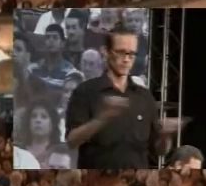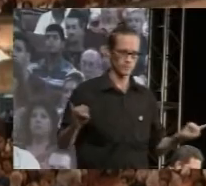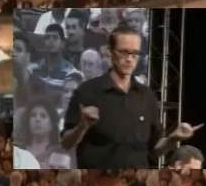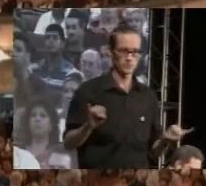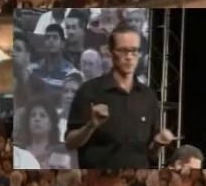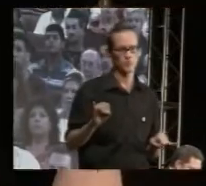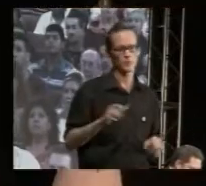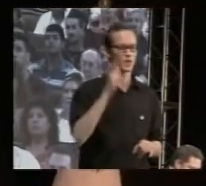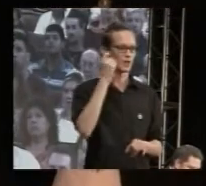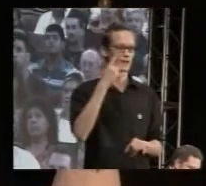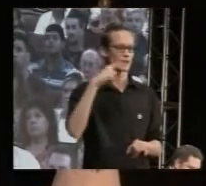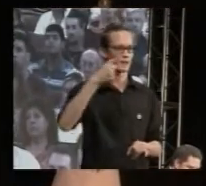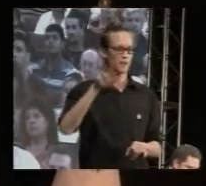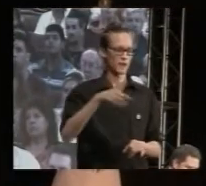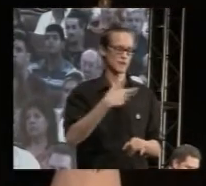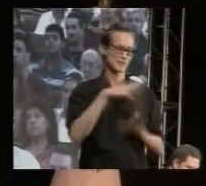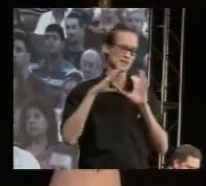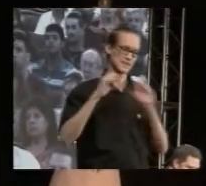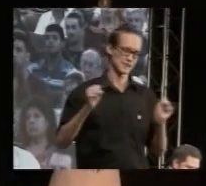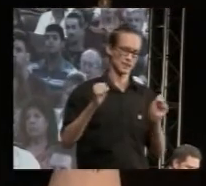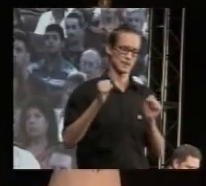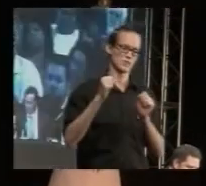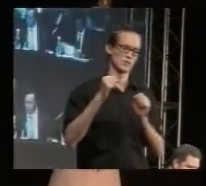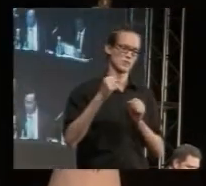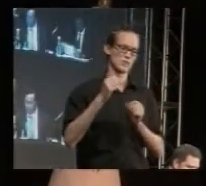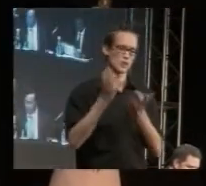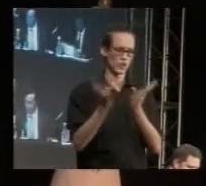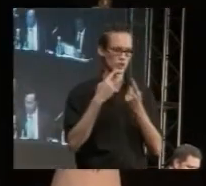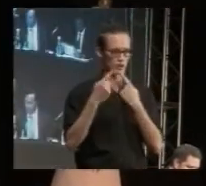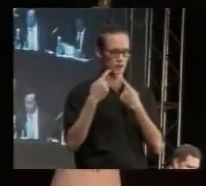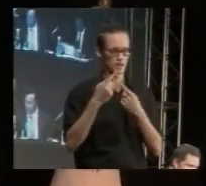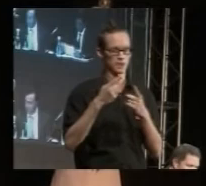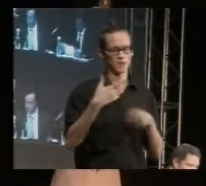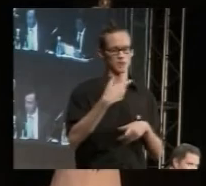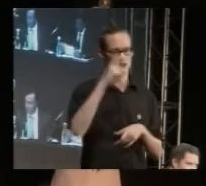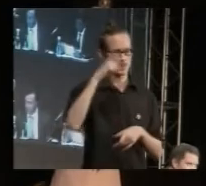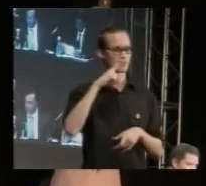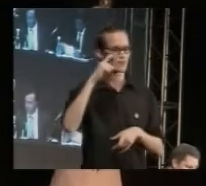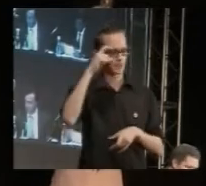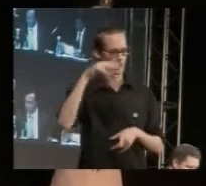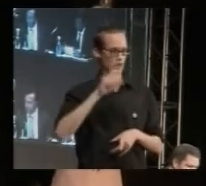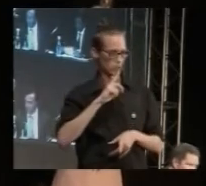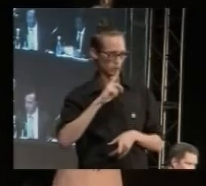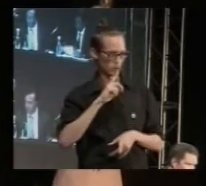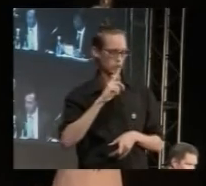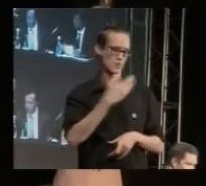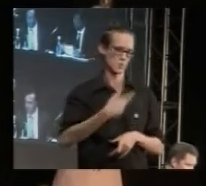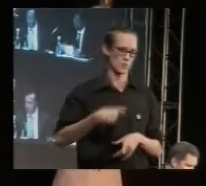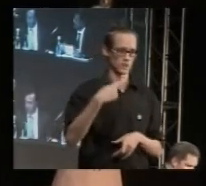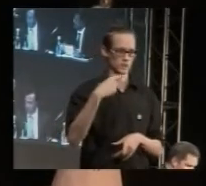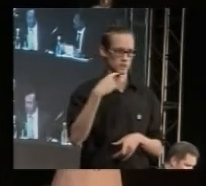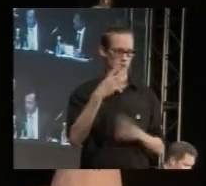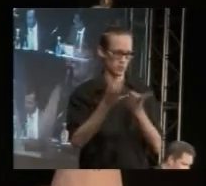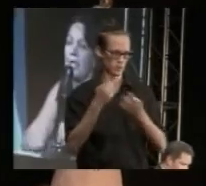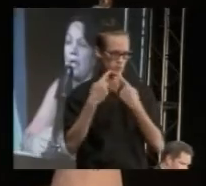Rodrigo Vinar, secretario del Honorable Consejo Deliberante, y doctora Josefina Beatriz Gatienot, presidente del Honorable Consejo Deliberante de la Municipalidad de